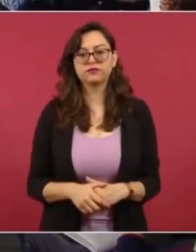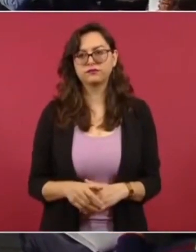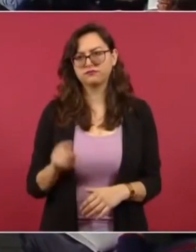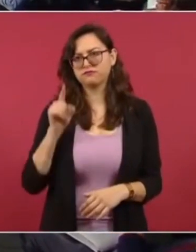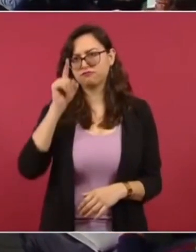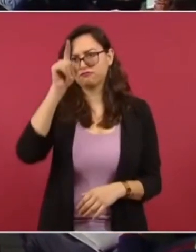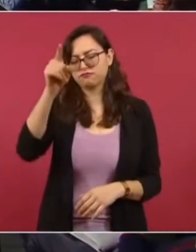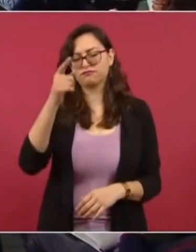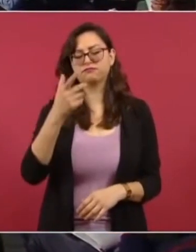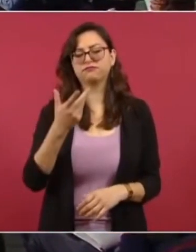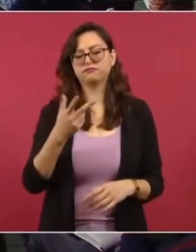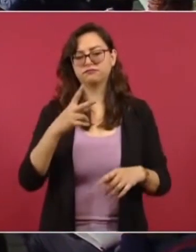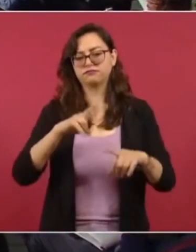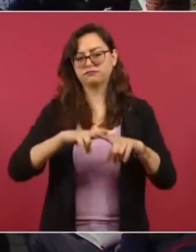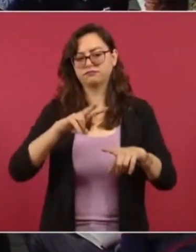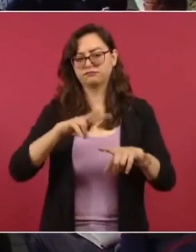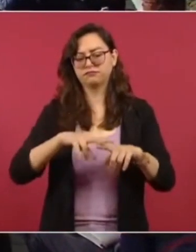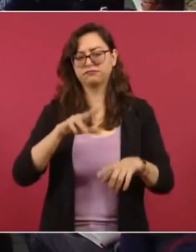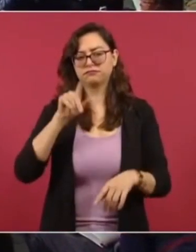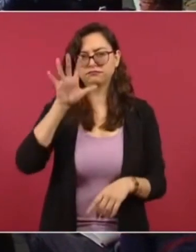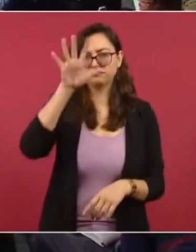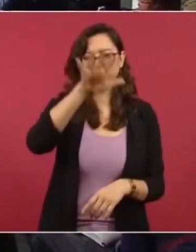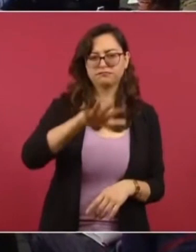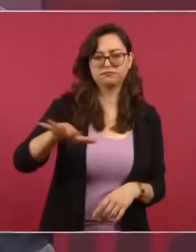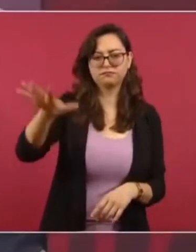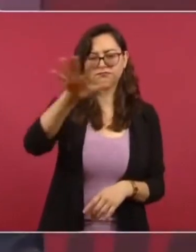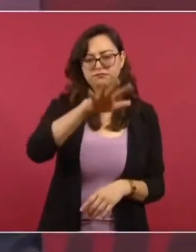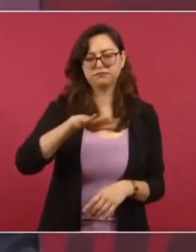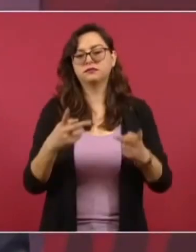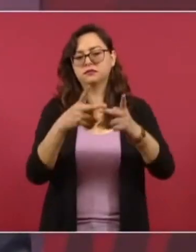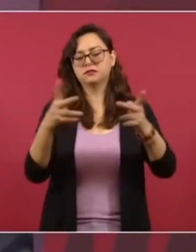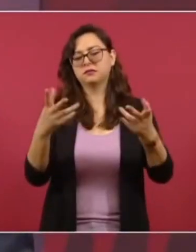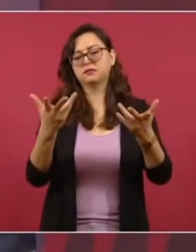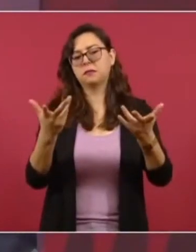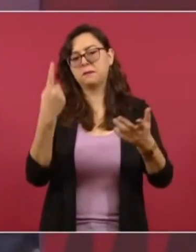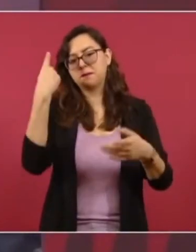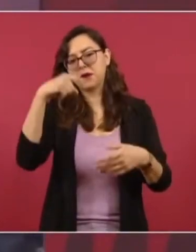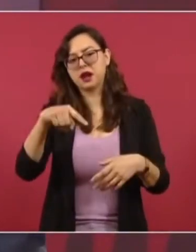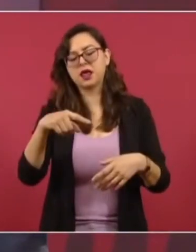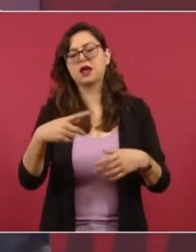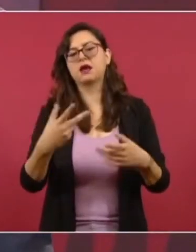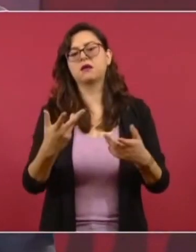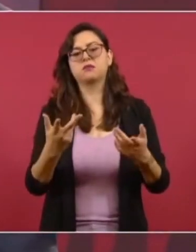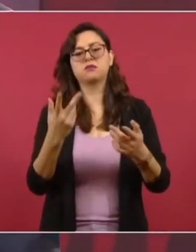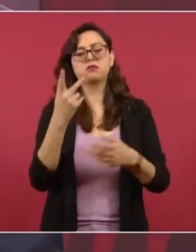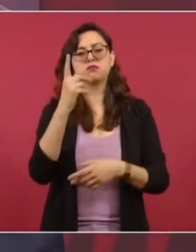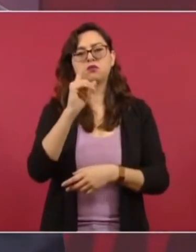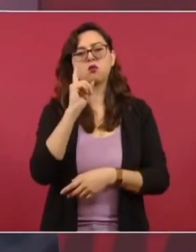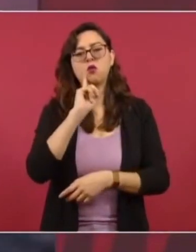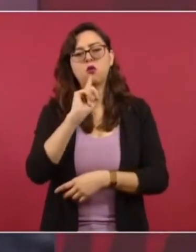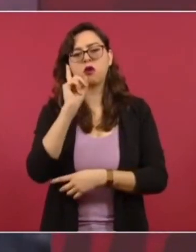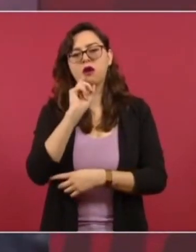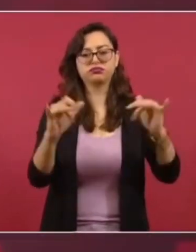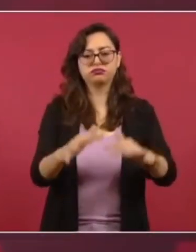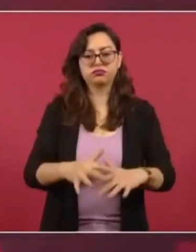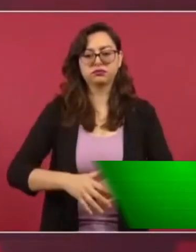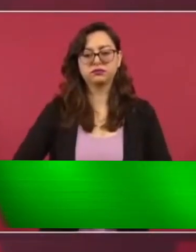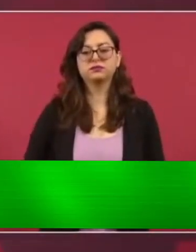Palacio. Vamos a tener una reunión con mujeres y también van a